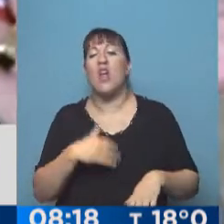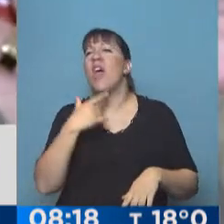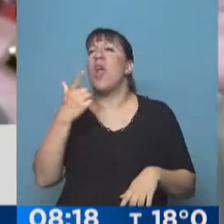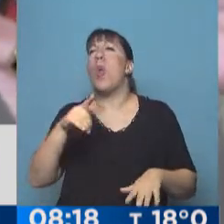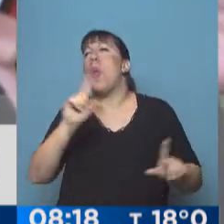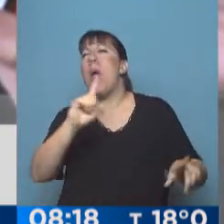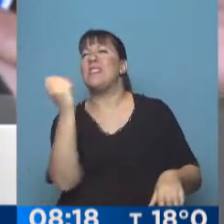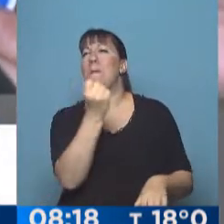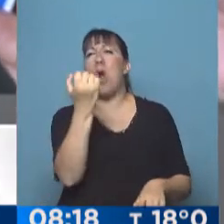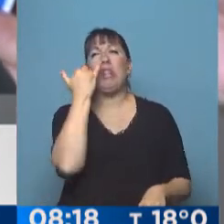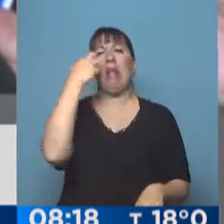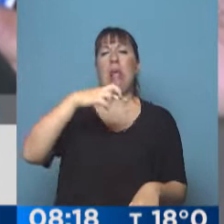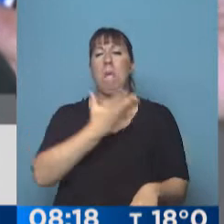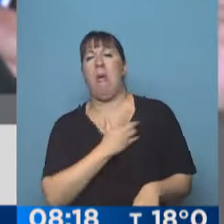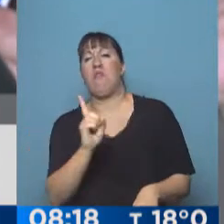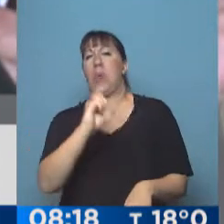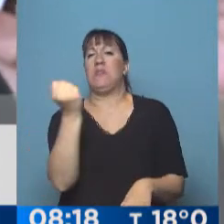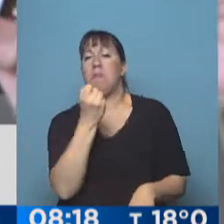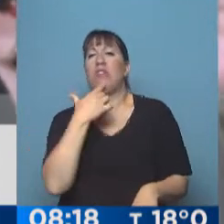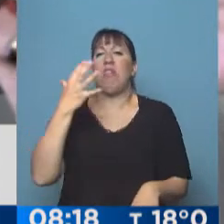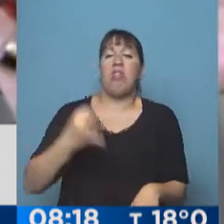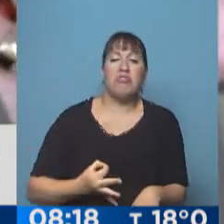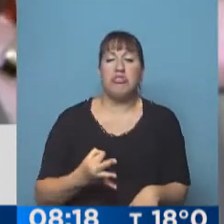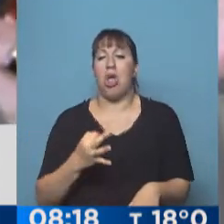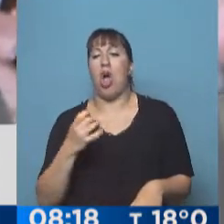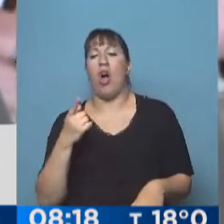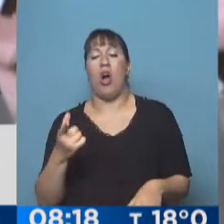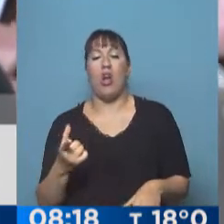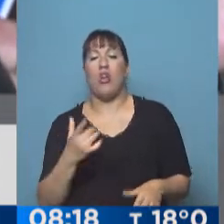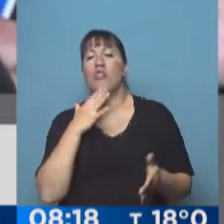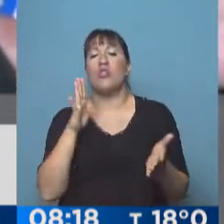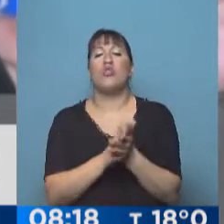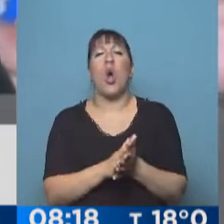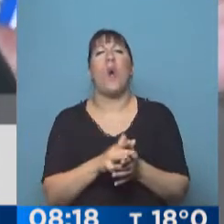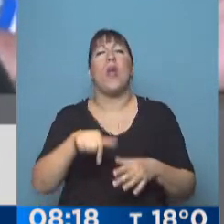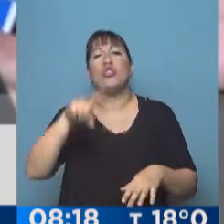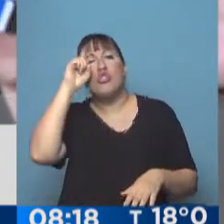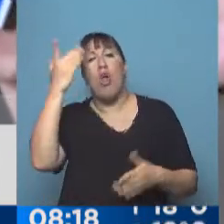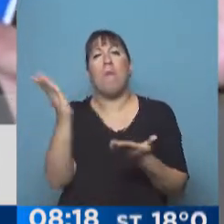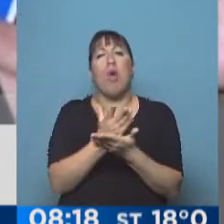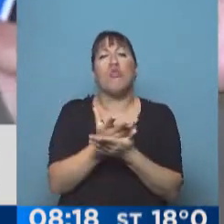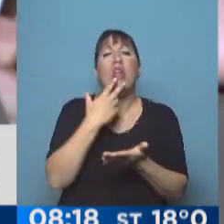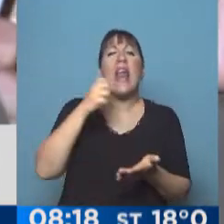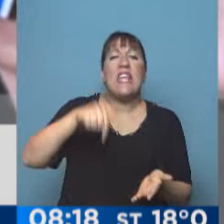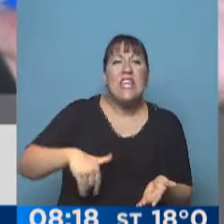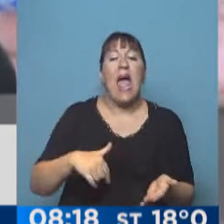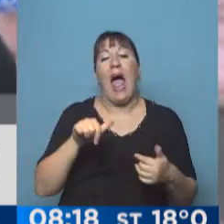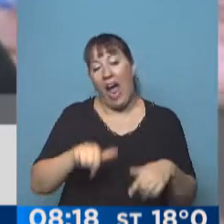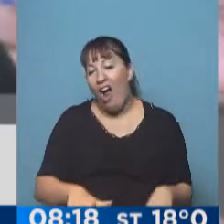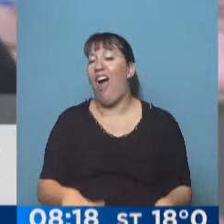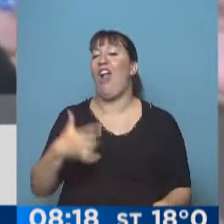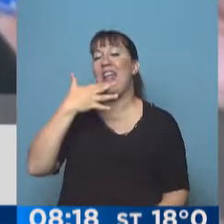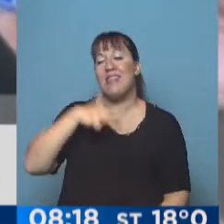de irpf que no era importante la decisión respecto del autoabastecimiento bueno lo entendemos por donde viene la cosa de